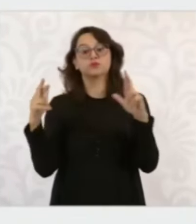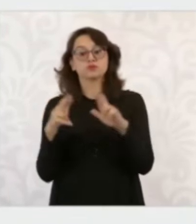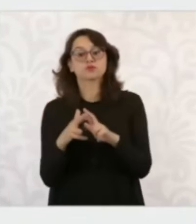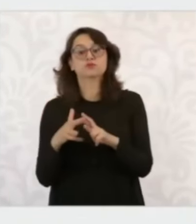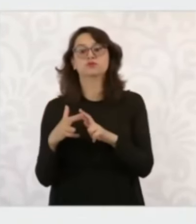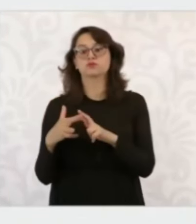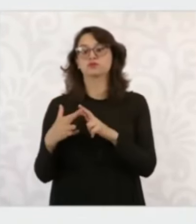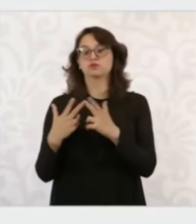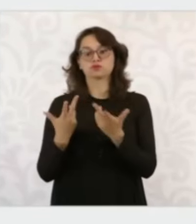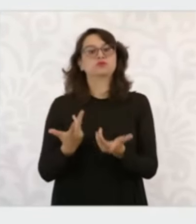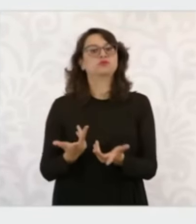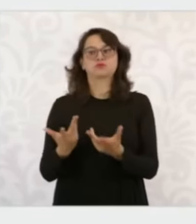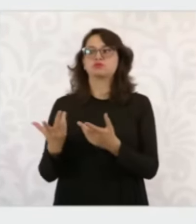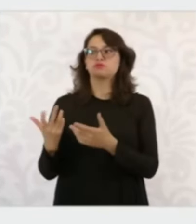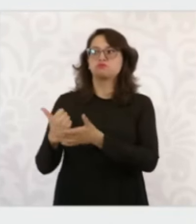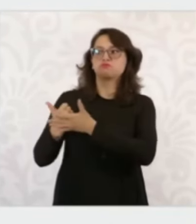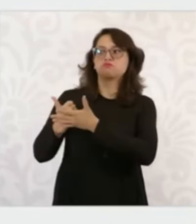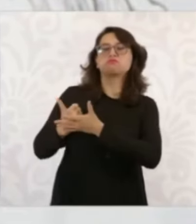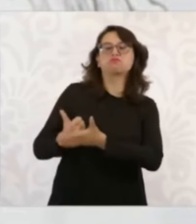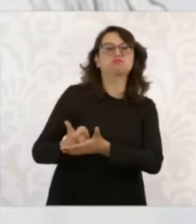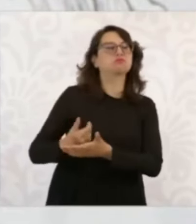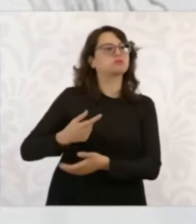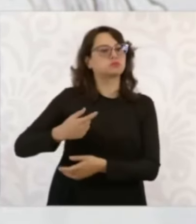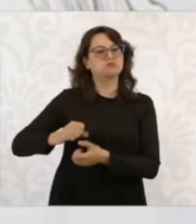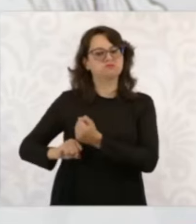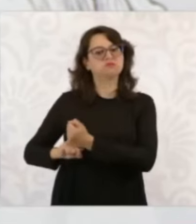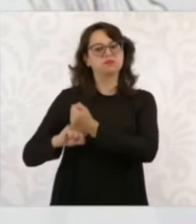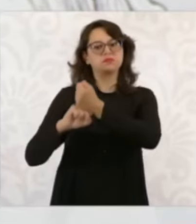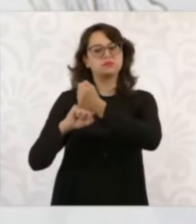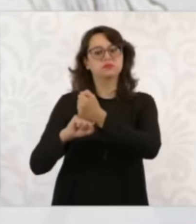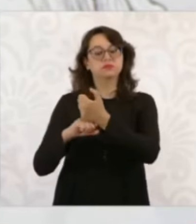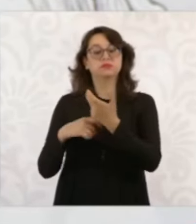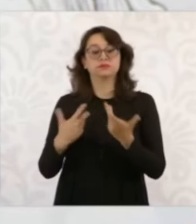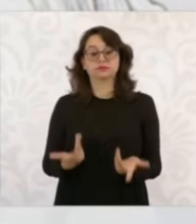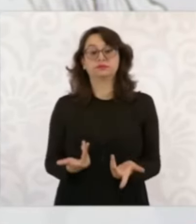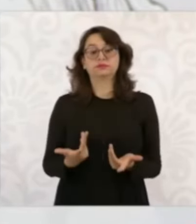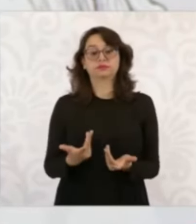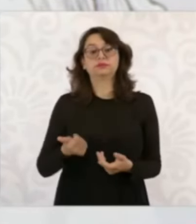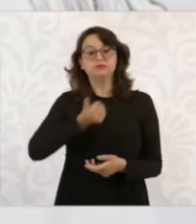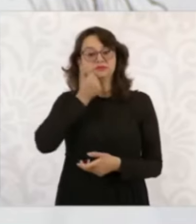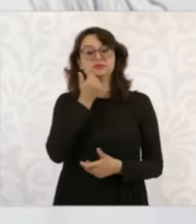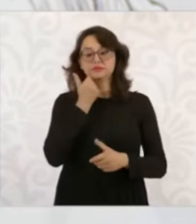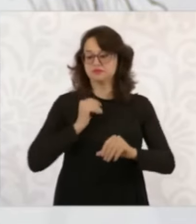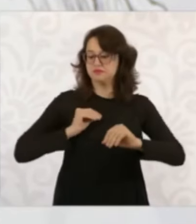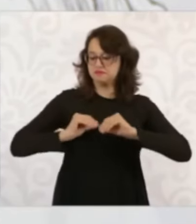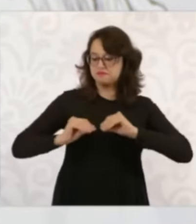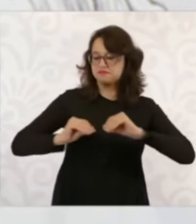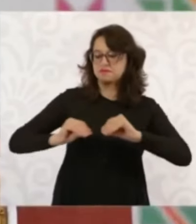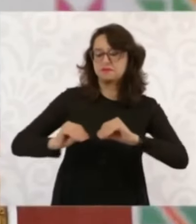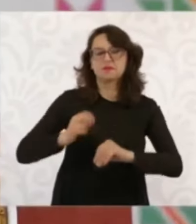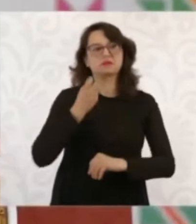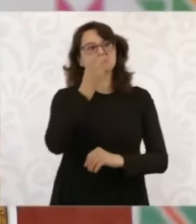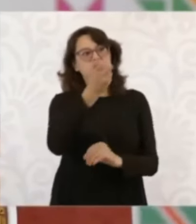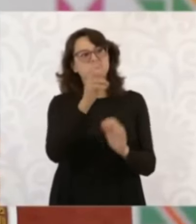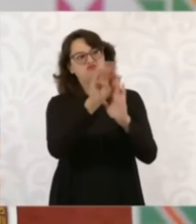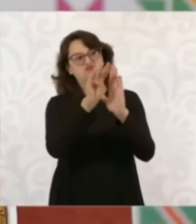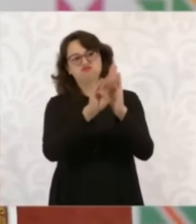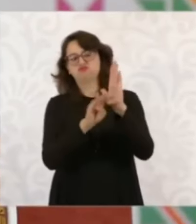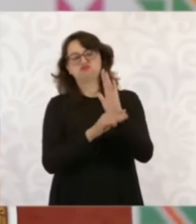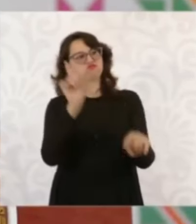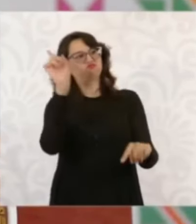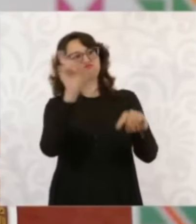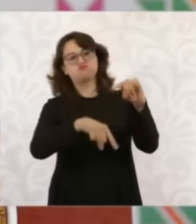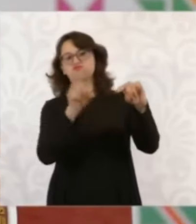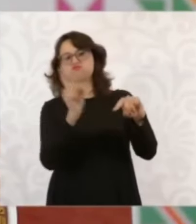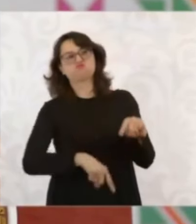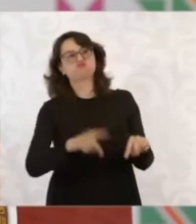luchado desde el 68. Ese movimiento estudiantil triunfó, echamos para atrás las reformas de Carpizo